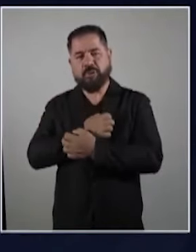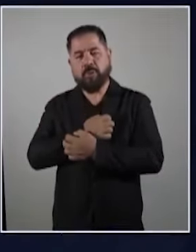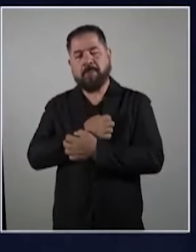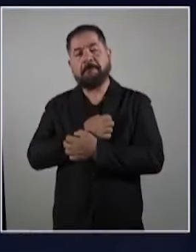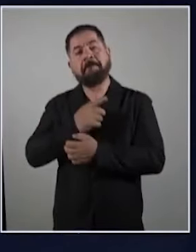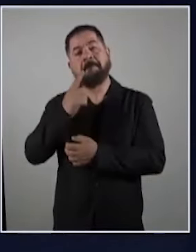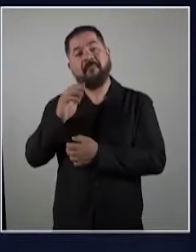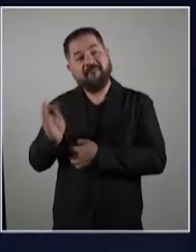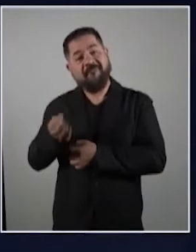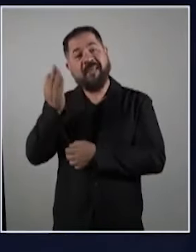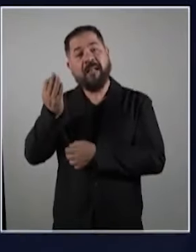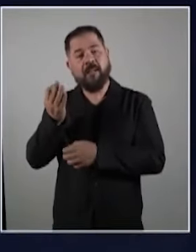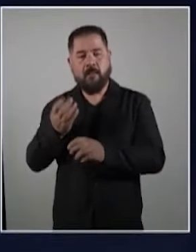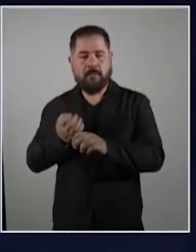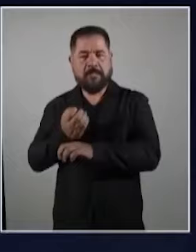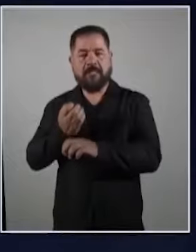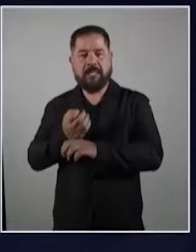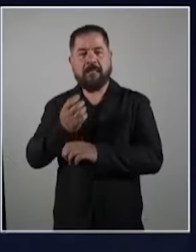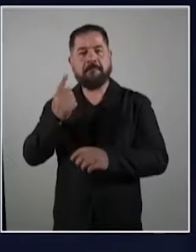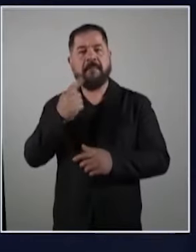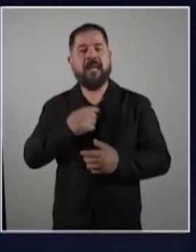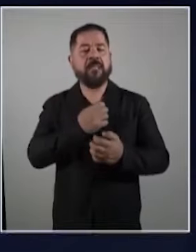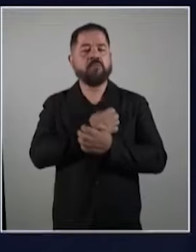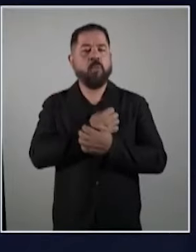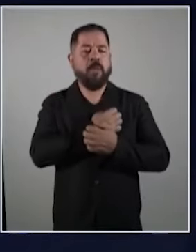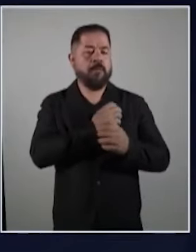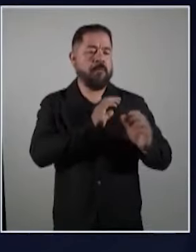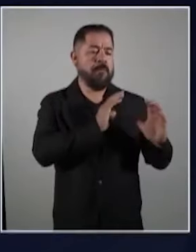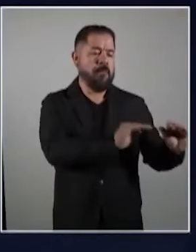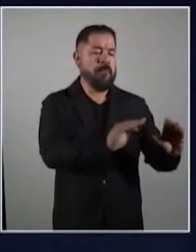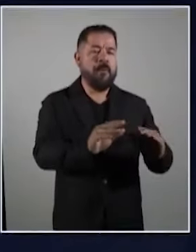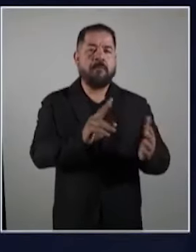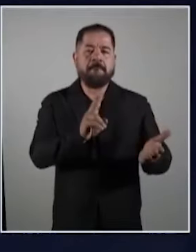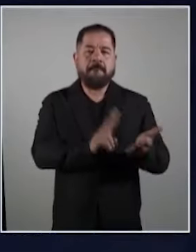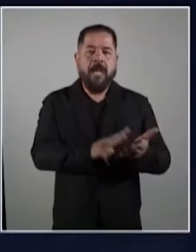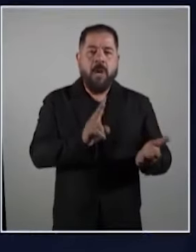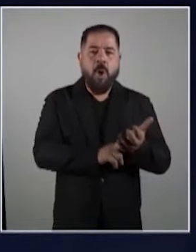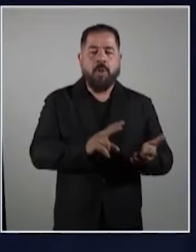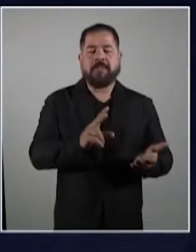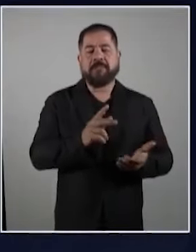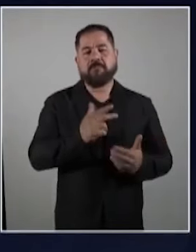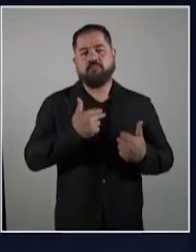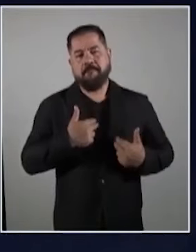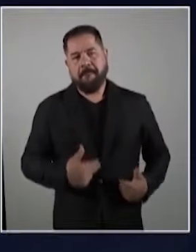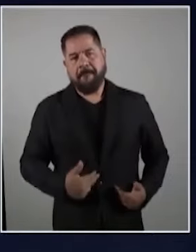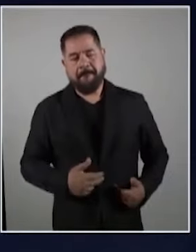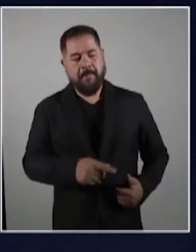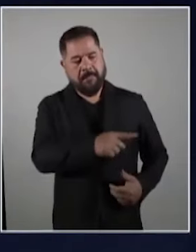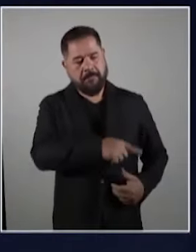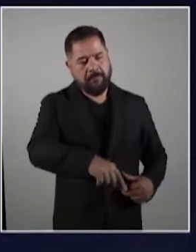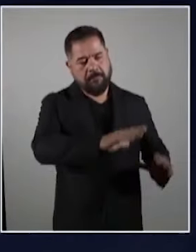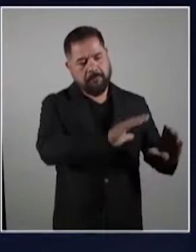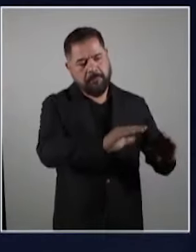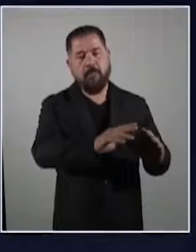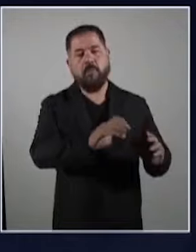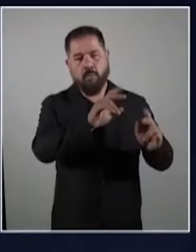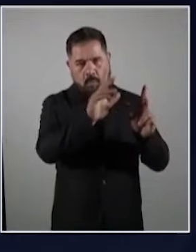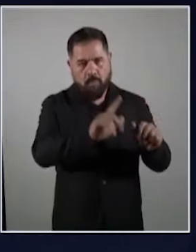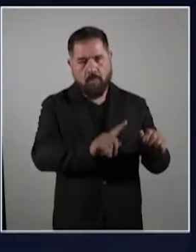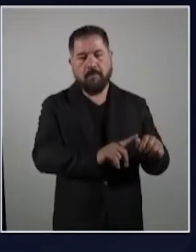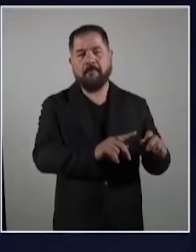inculcar para promover fomentar valores cívicos humanos eh que generen una cultura de paz pero